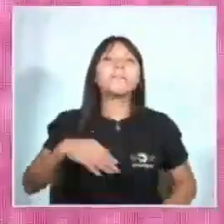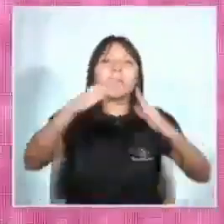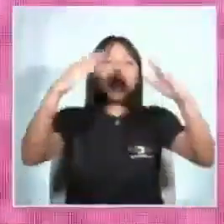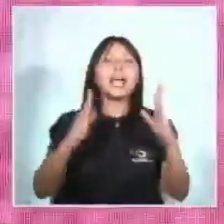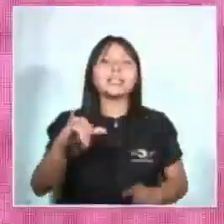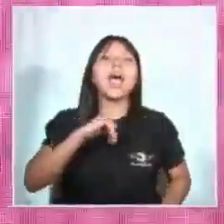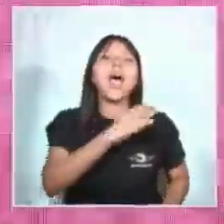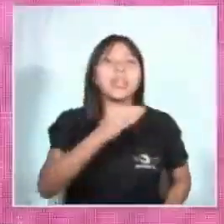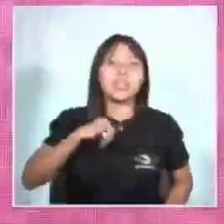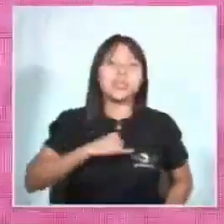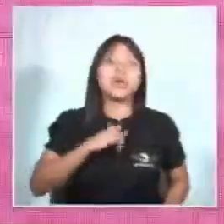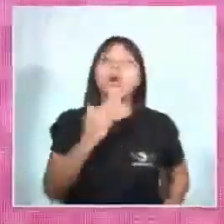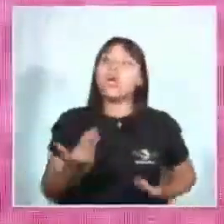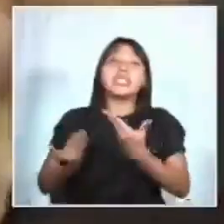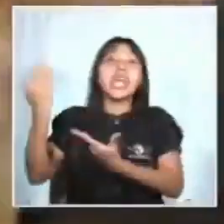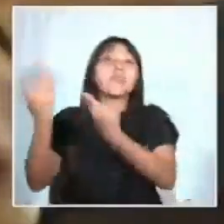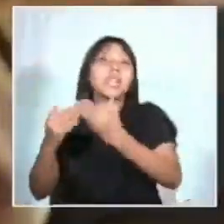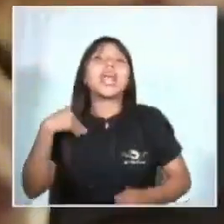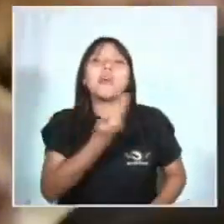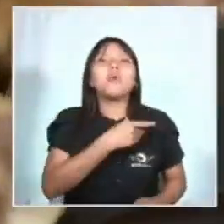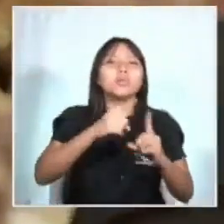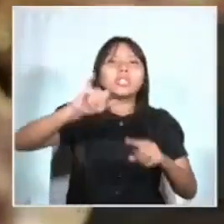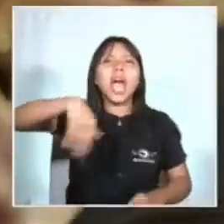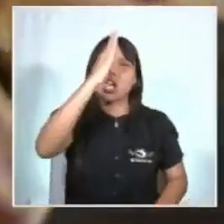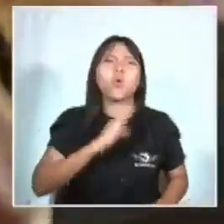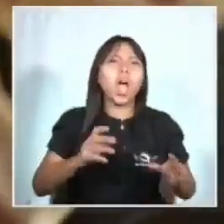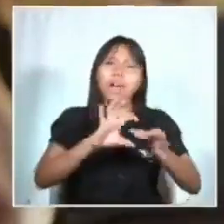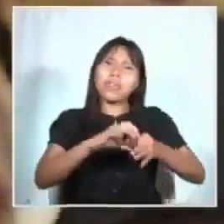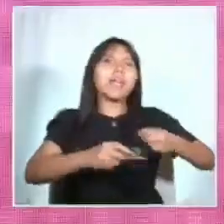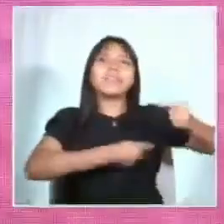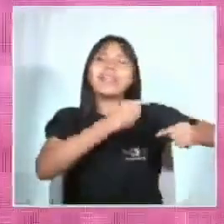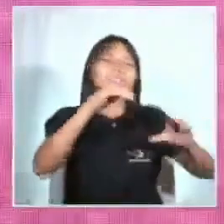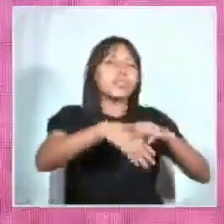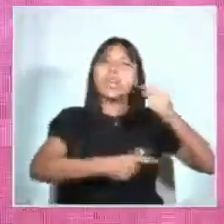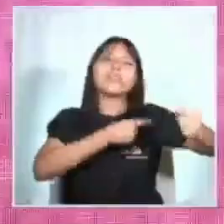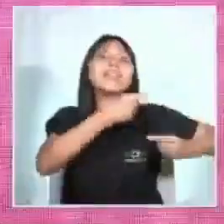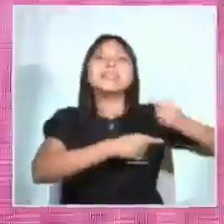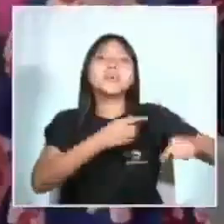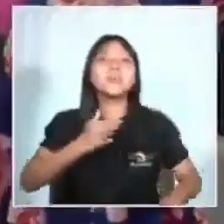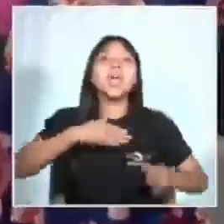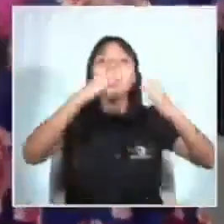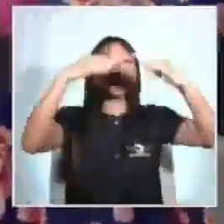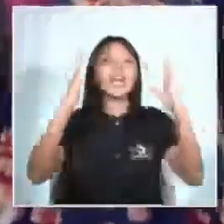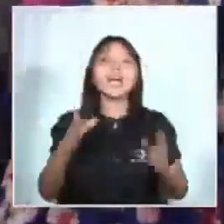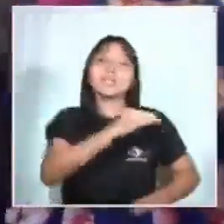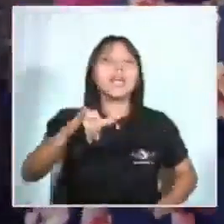yo, serviremos a Jehová de generación en generación. Mi casa